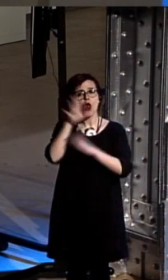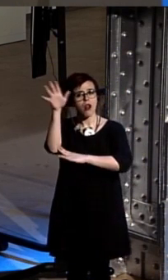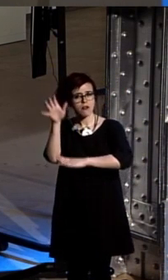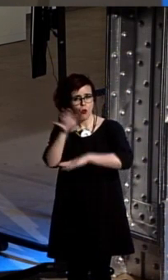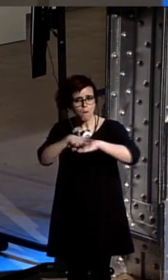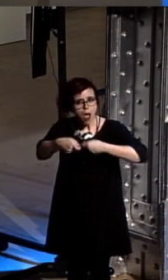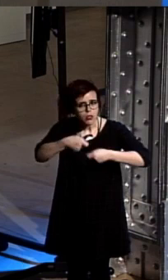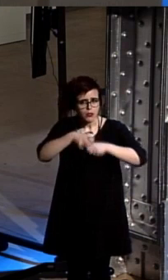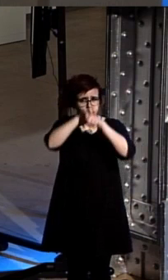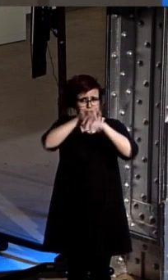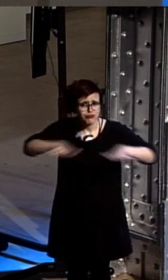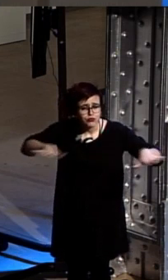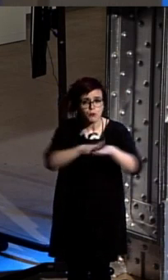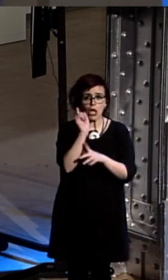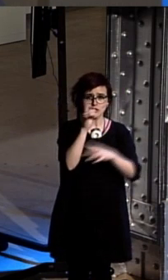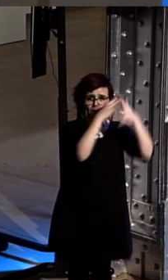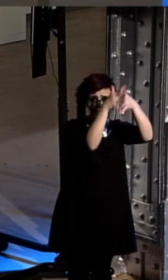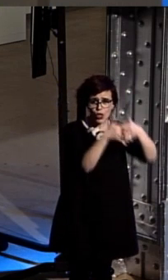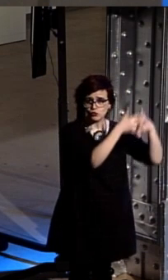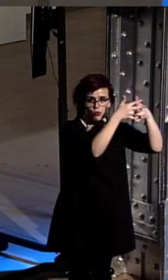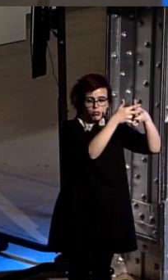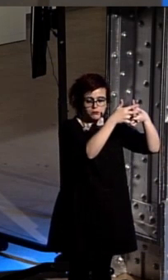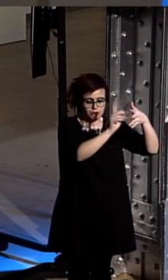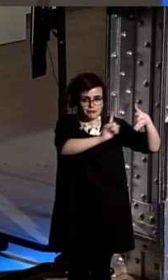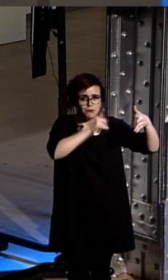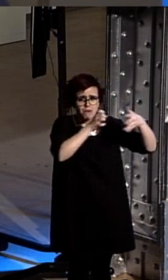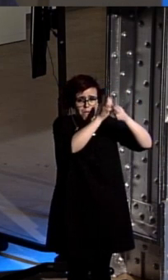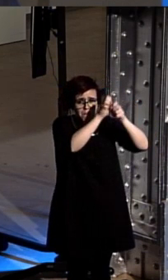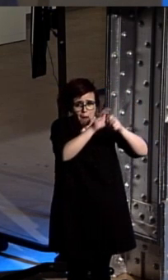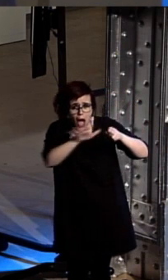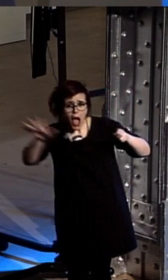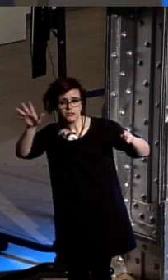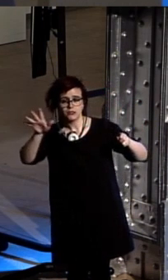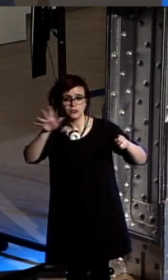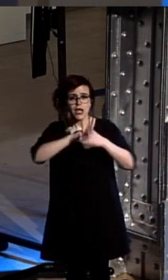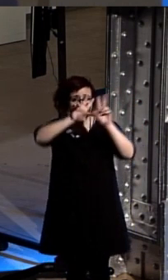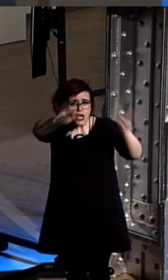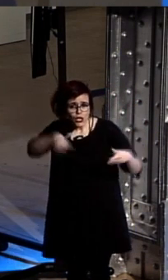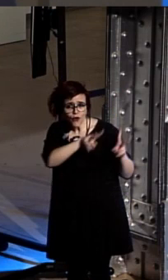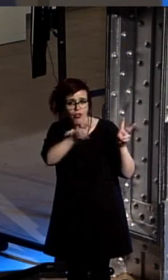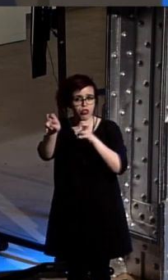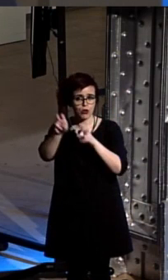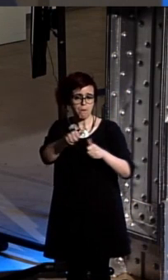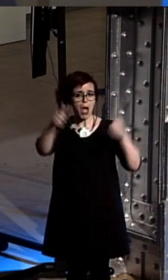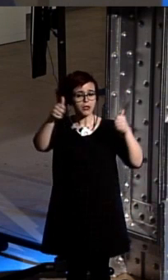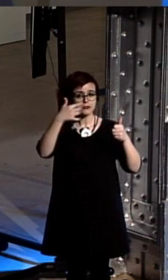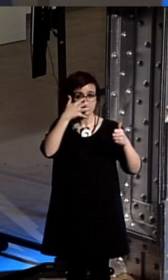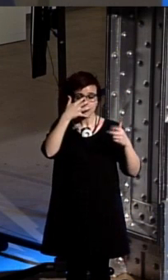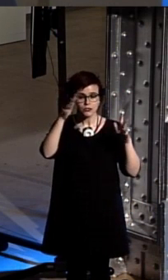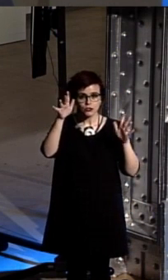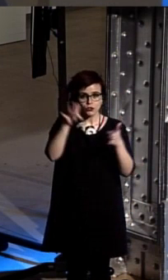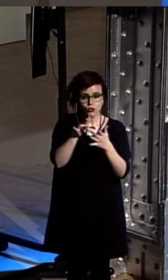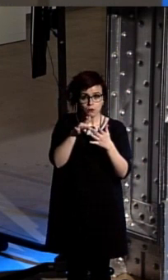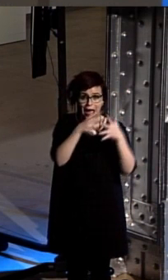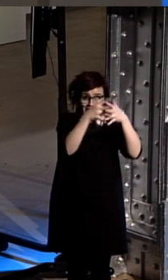expandido muchísimo más allá de Estados Unidos, como he podido ver. De hecho, hay más innovación y odio decirlo, que hay mucha más